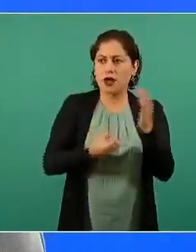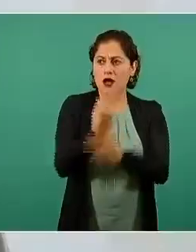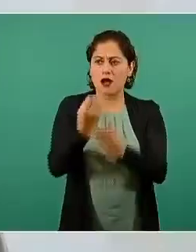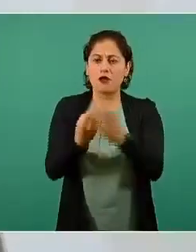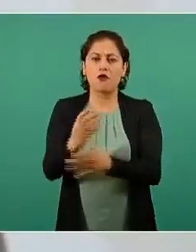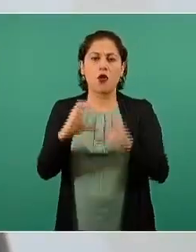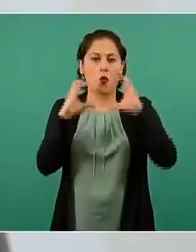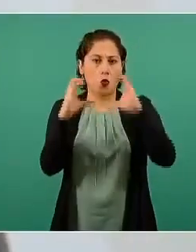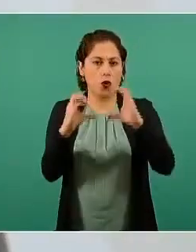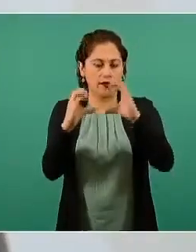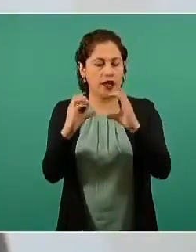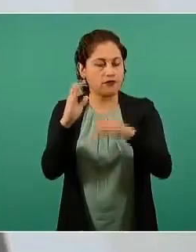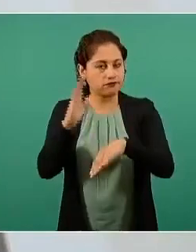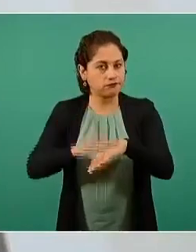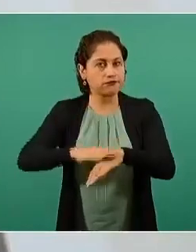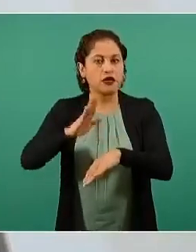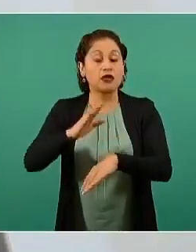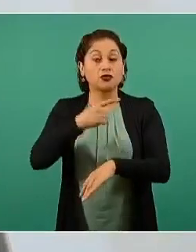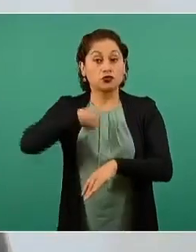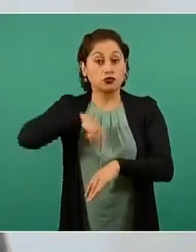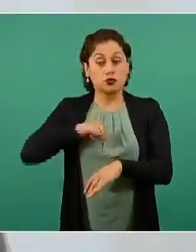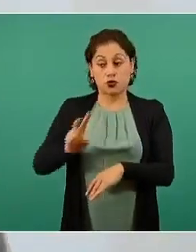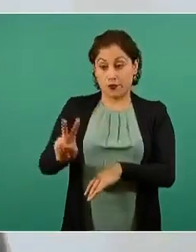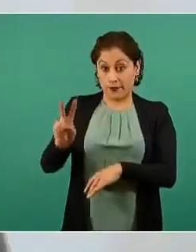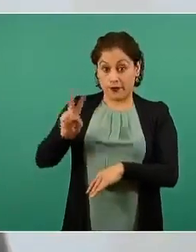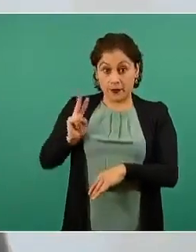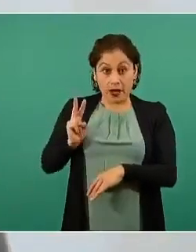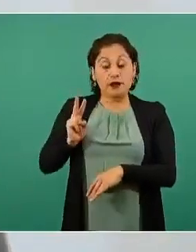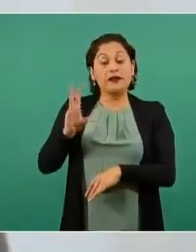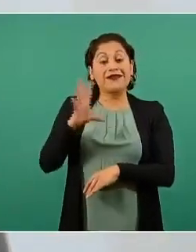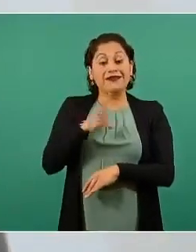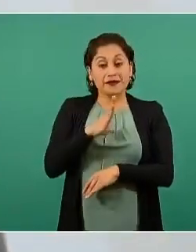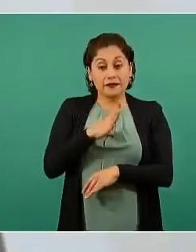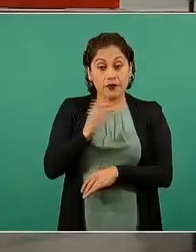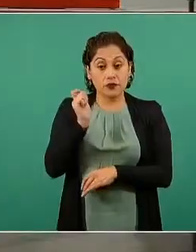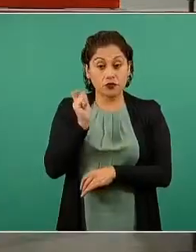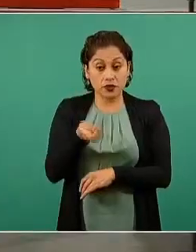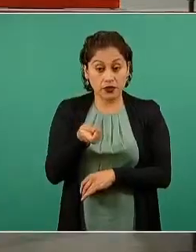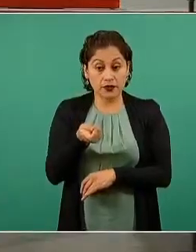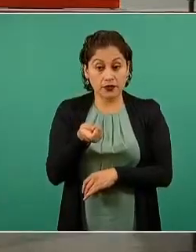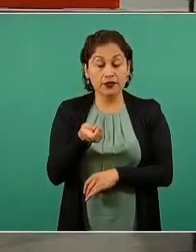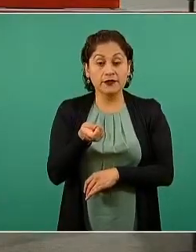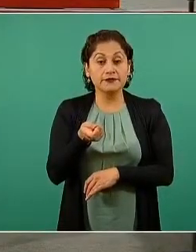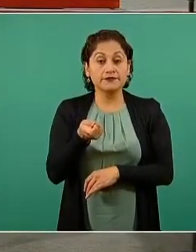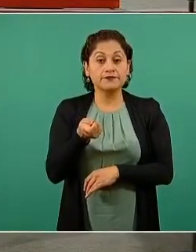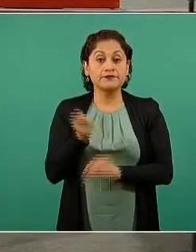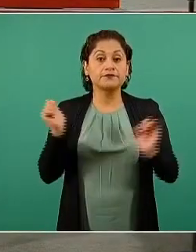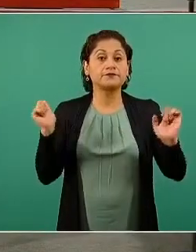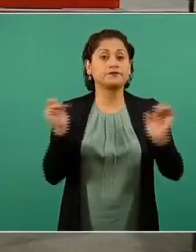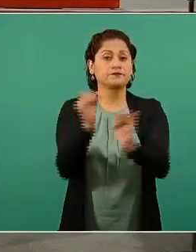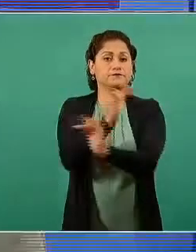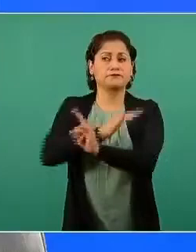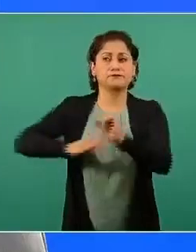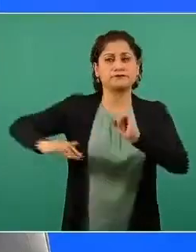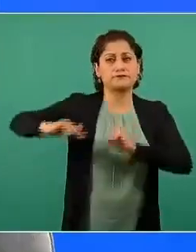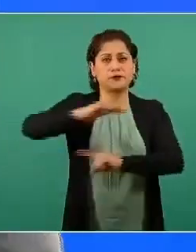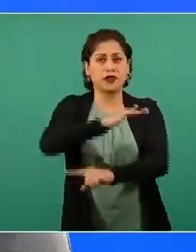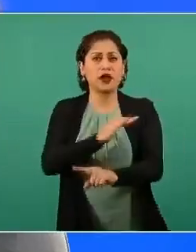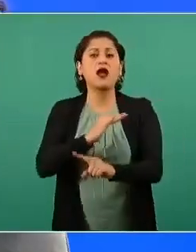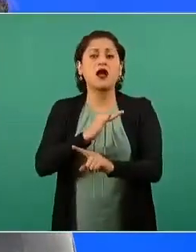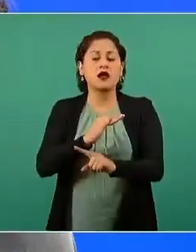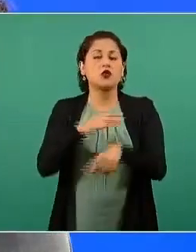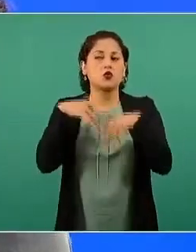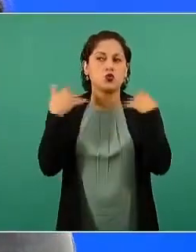Nosotros hasta el viernes pasado teníamos una situación de circulación importante, y